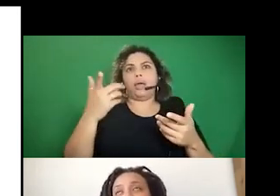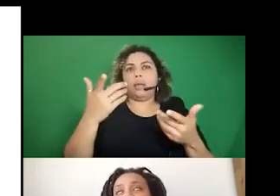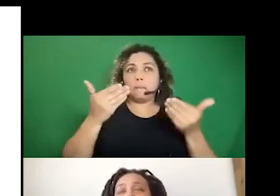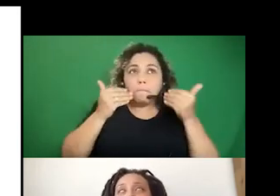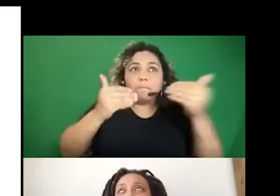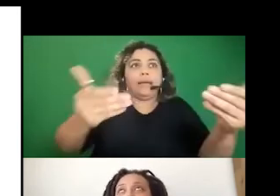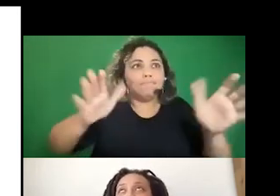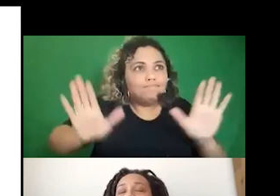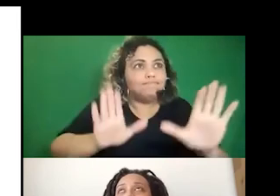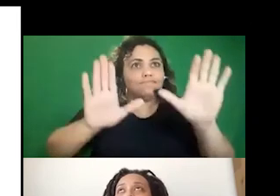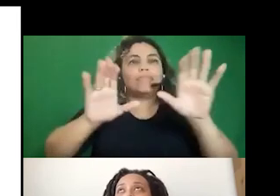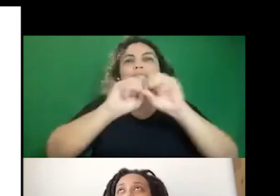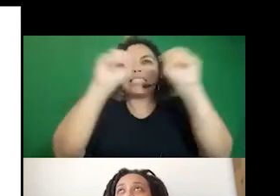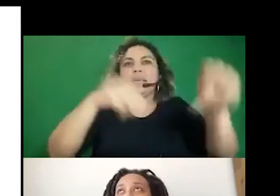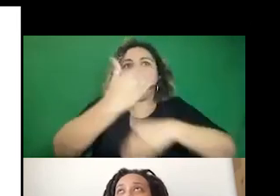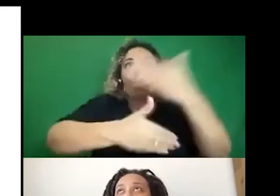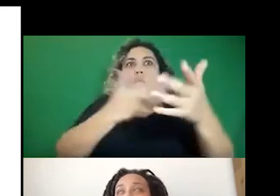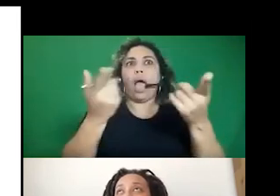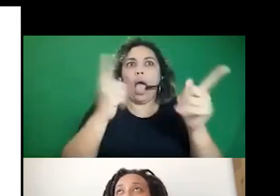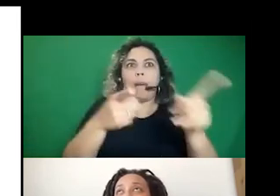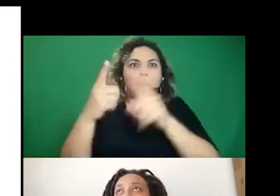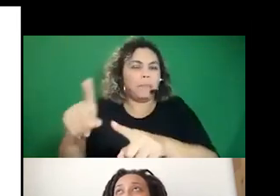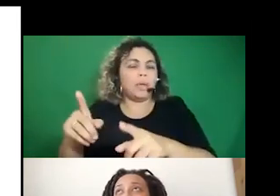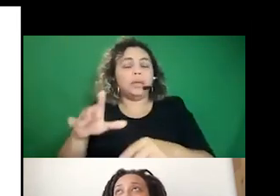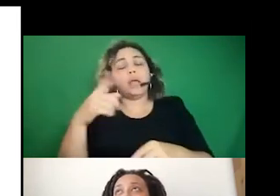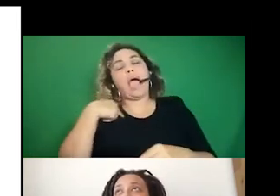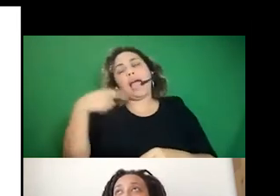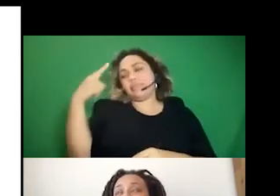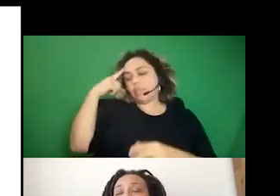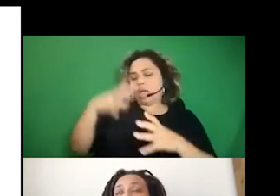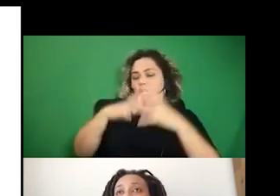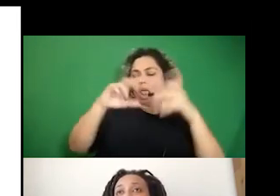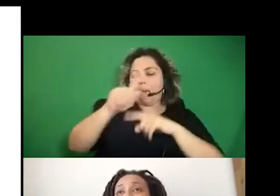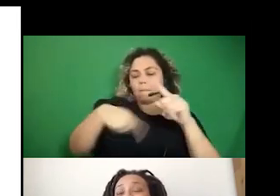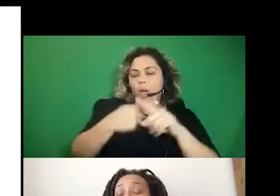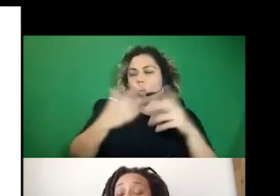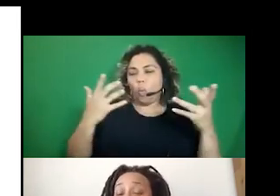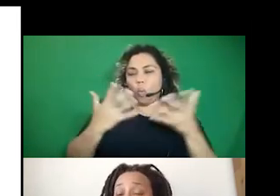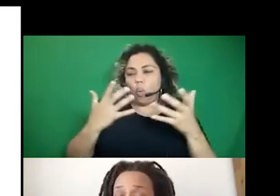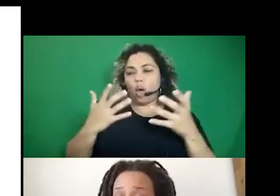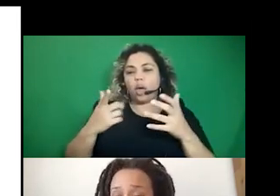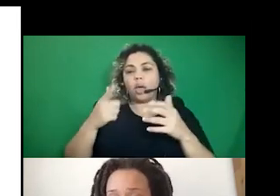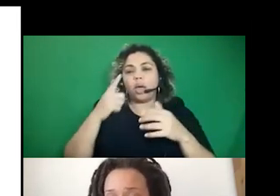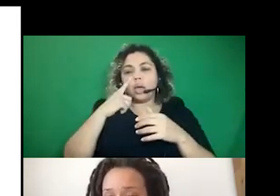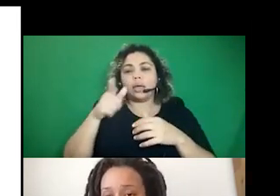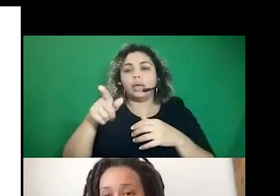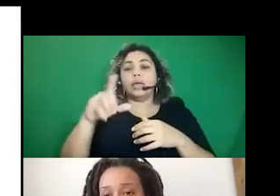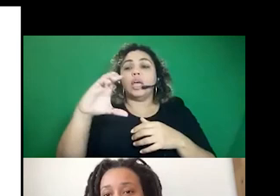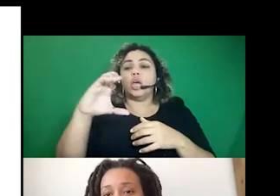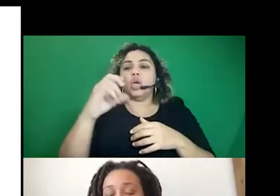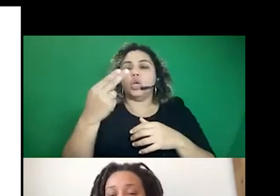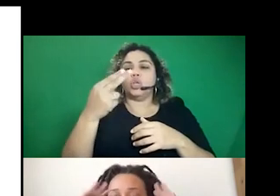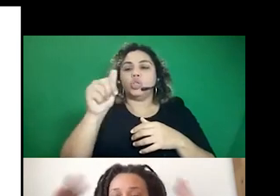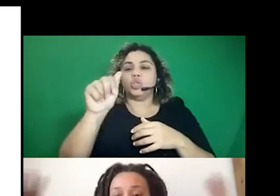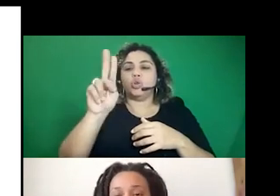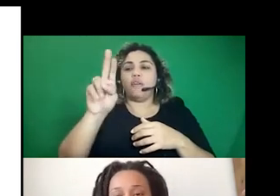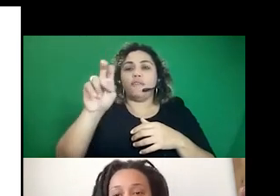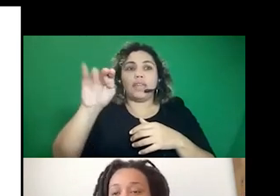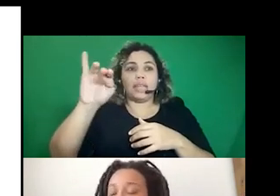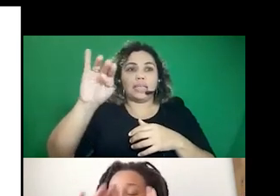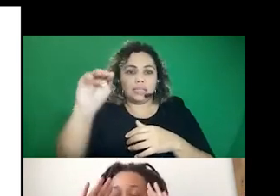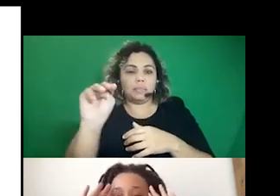antes pero cuáles son las cosas que justifican estos sistemas hablo del